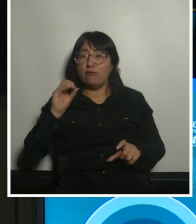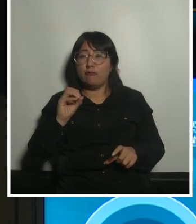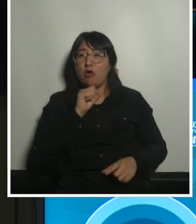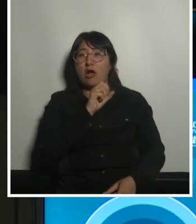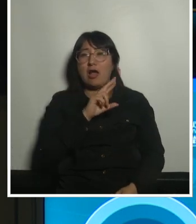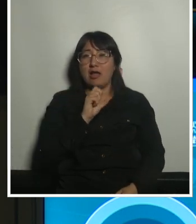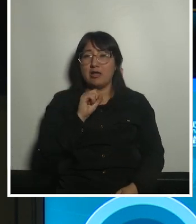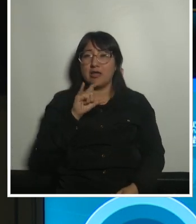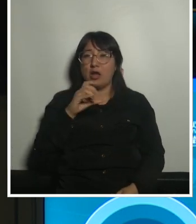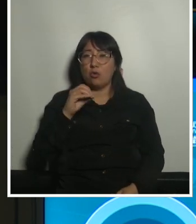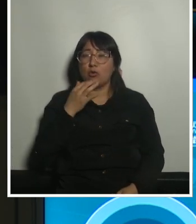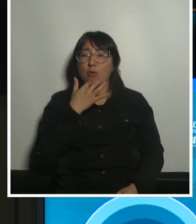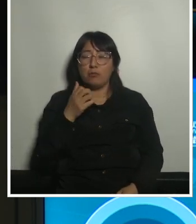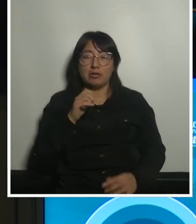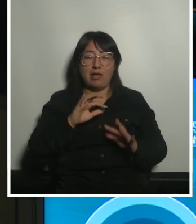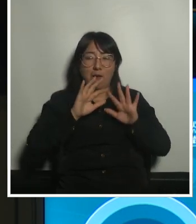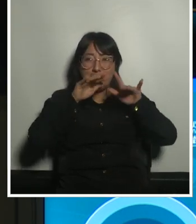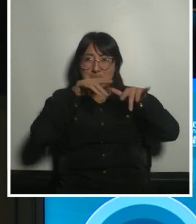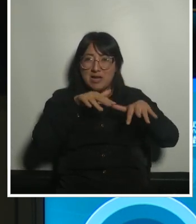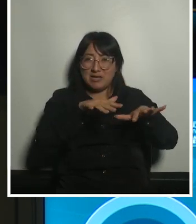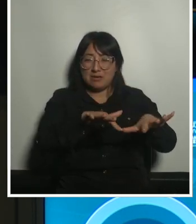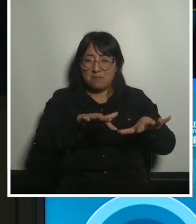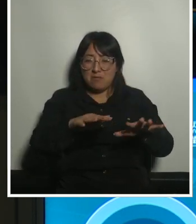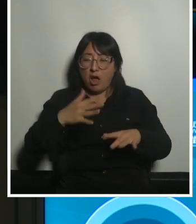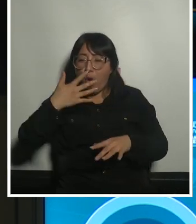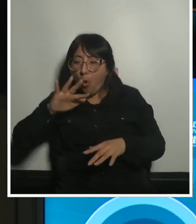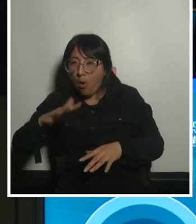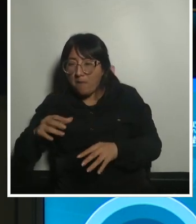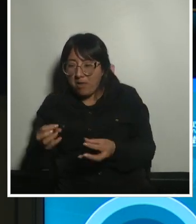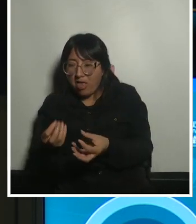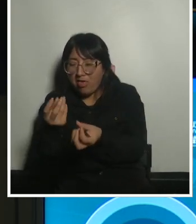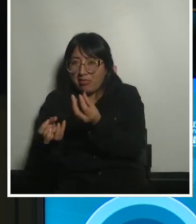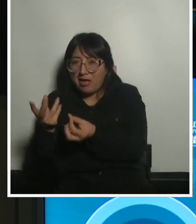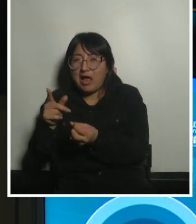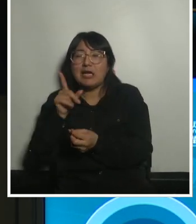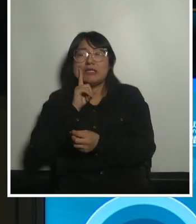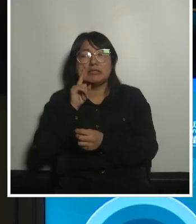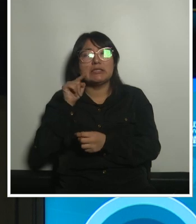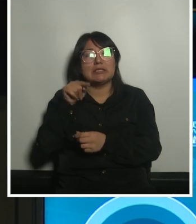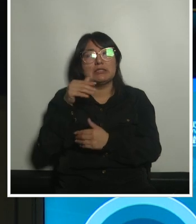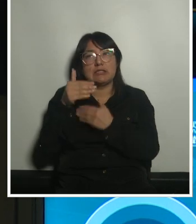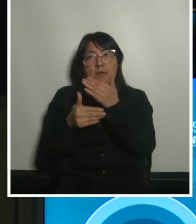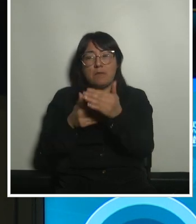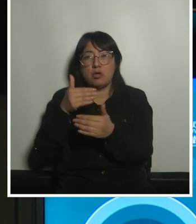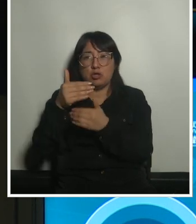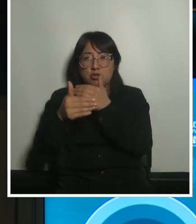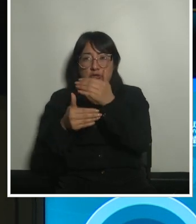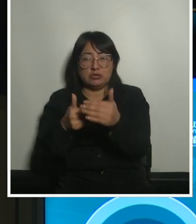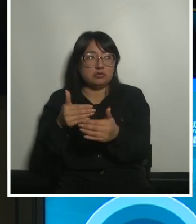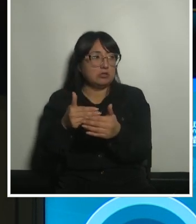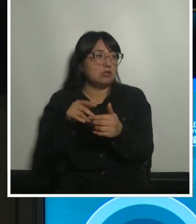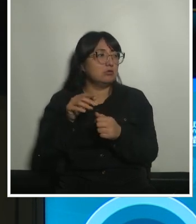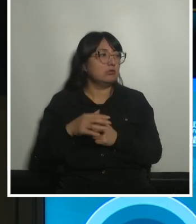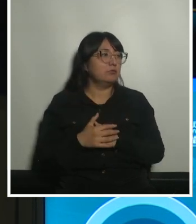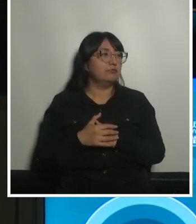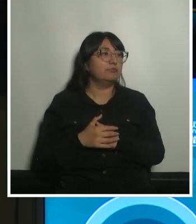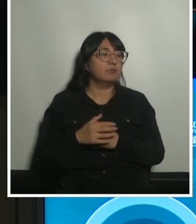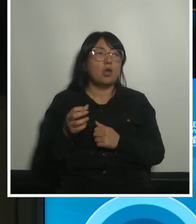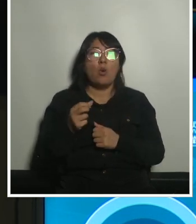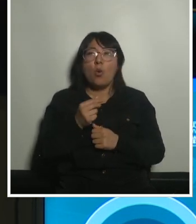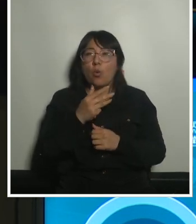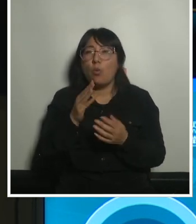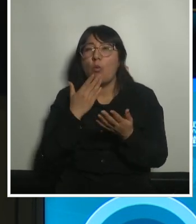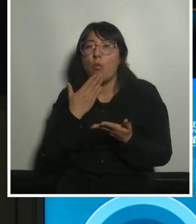que eran marismas y humedales tuvieron esos procesos de extensión lateral. Cuando se